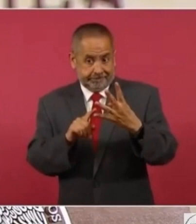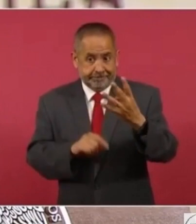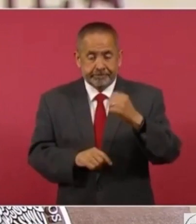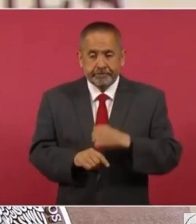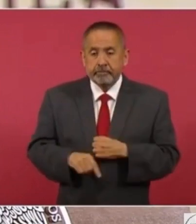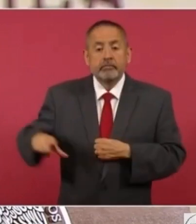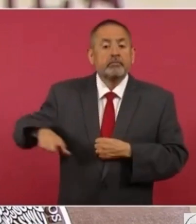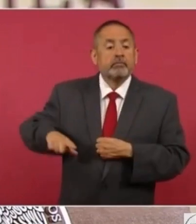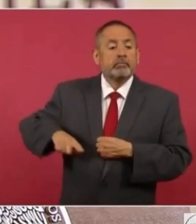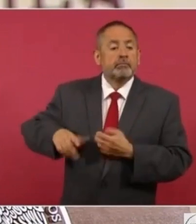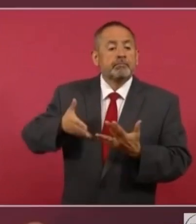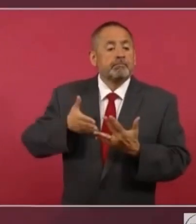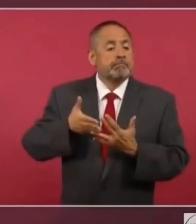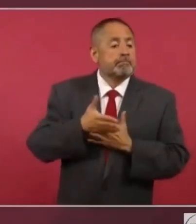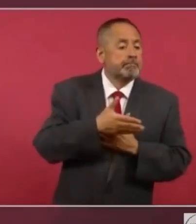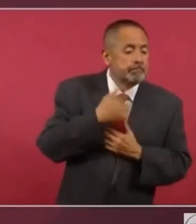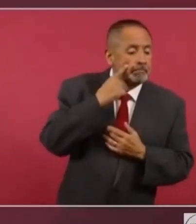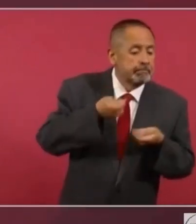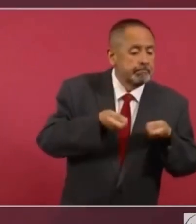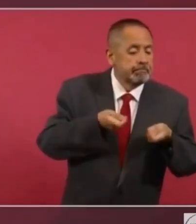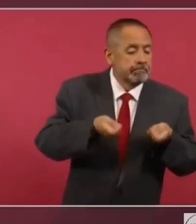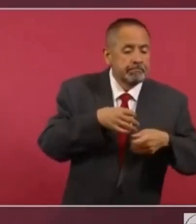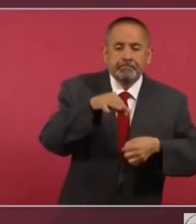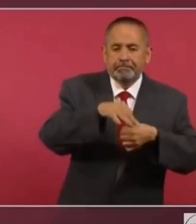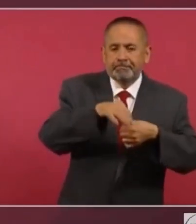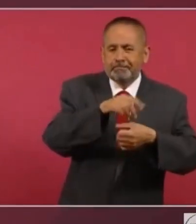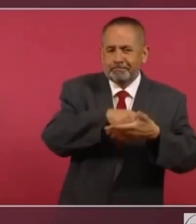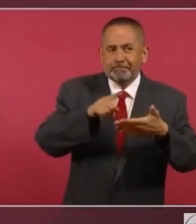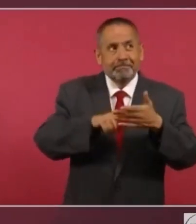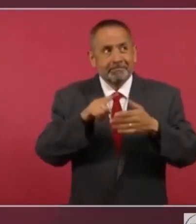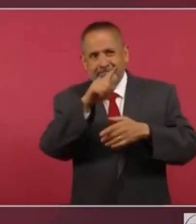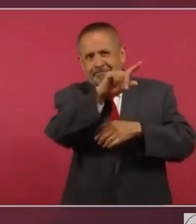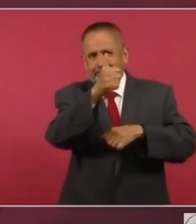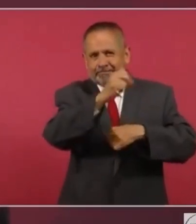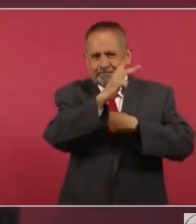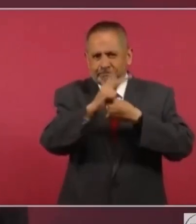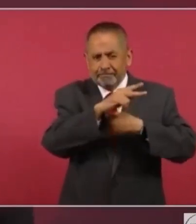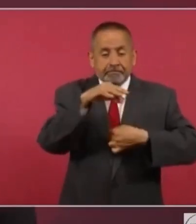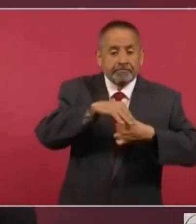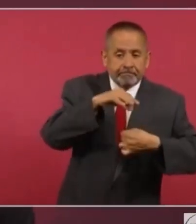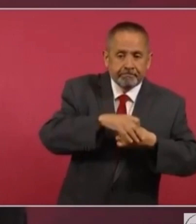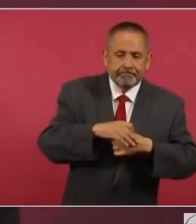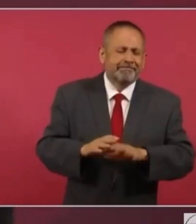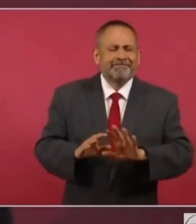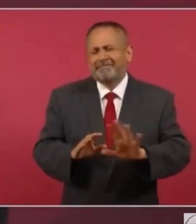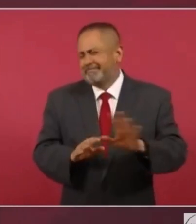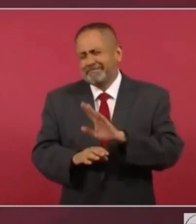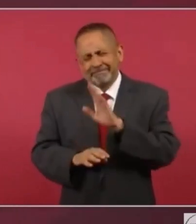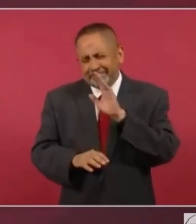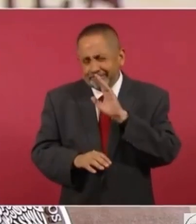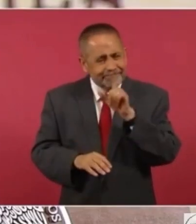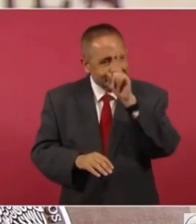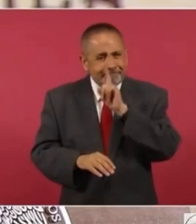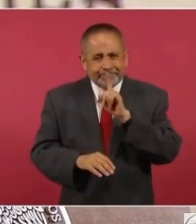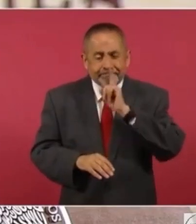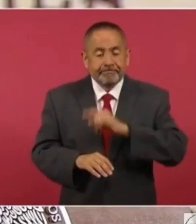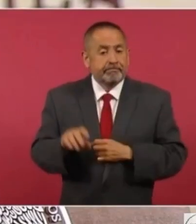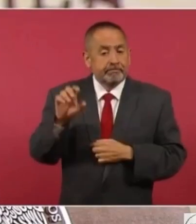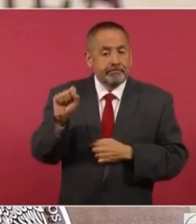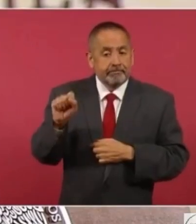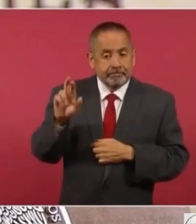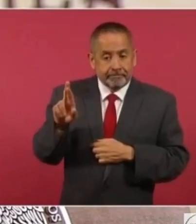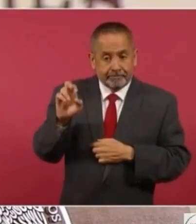el voto en el exterior. Esto también es una mentira. La Secretaría de Relaciones Exteriores solo tendrá la